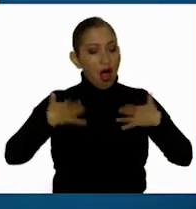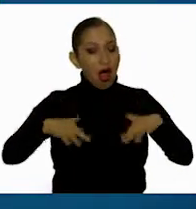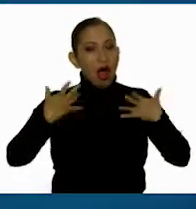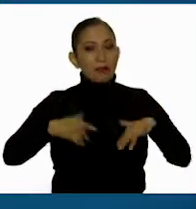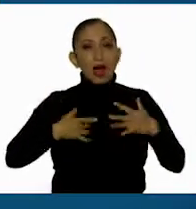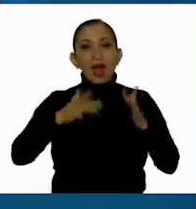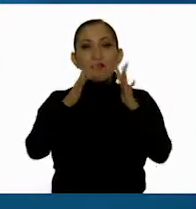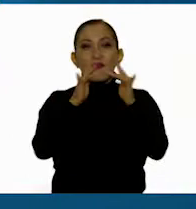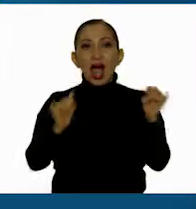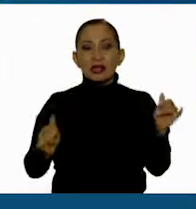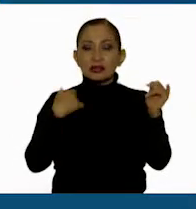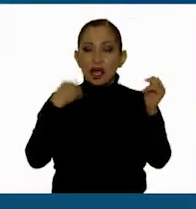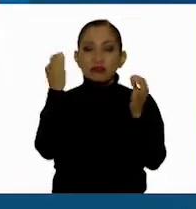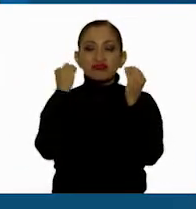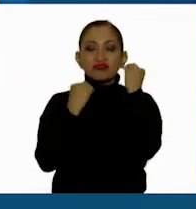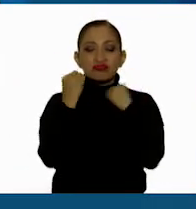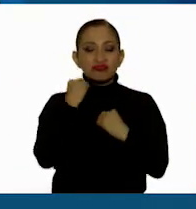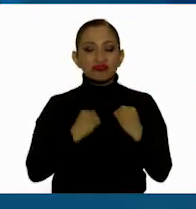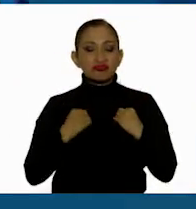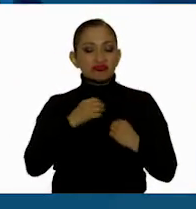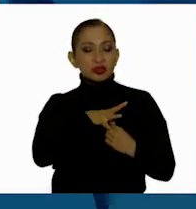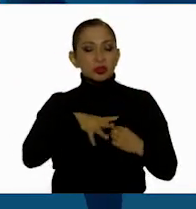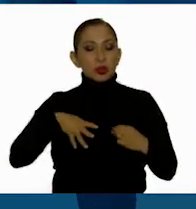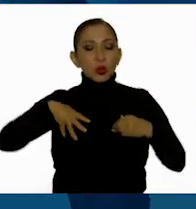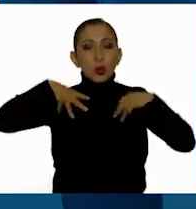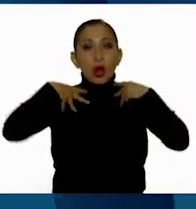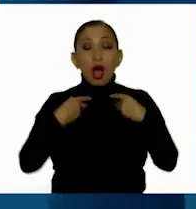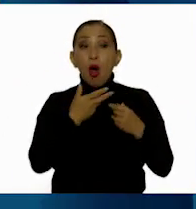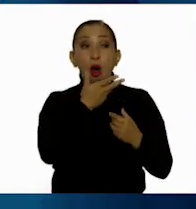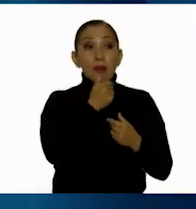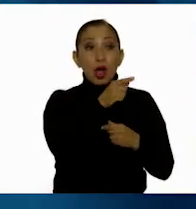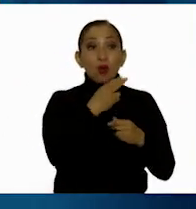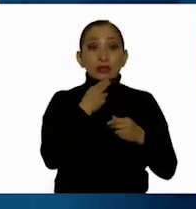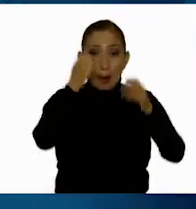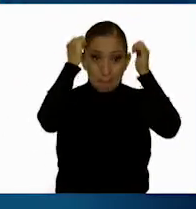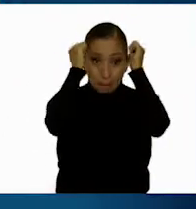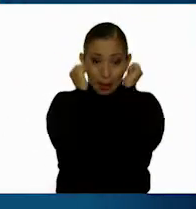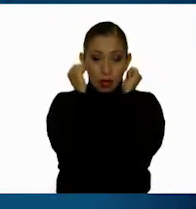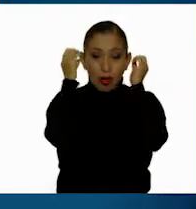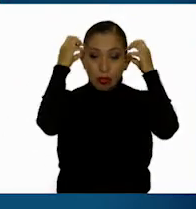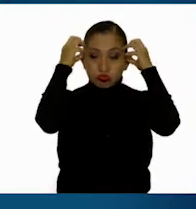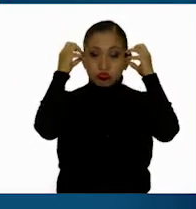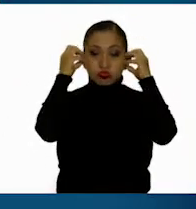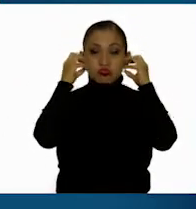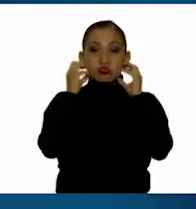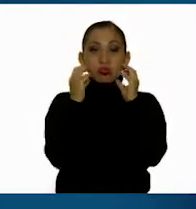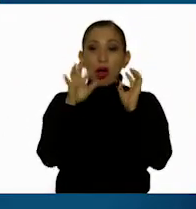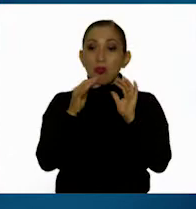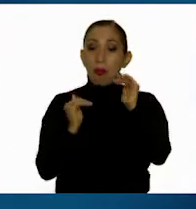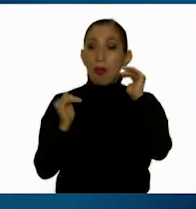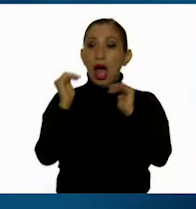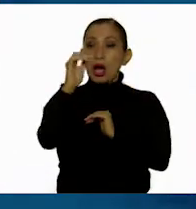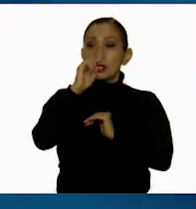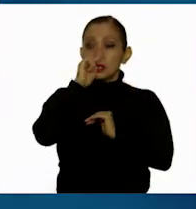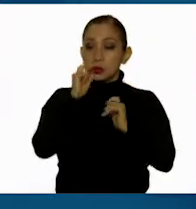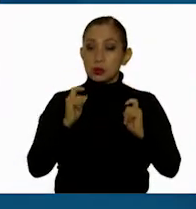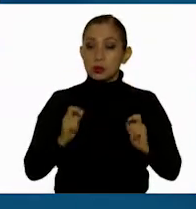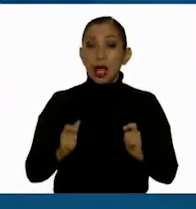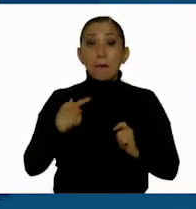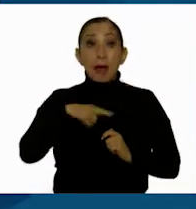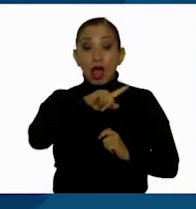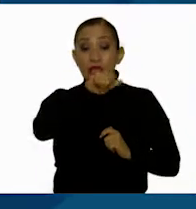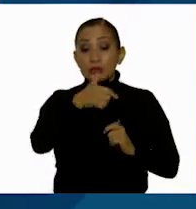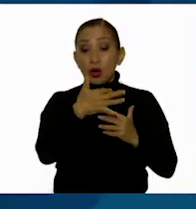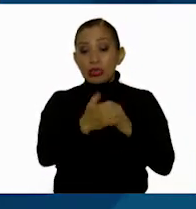ricos brocados y encajes. Los caballeros usan pelucas, símbolo del más refinado estatus, pero 50 años más